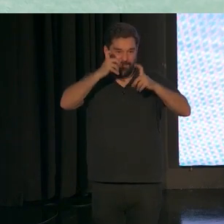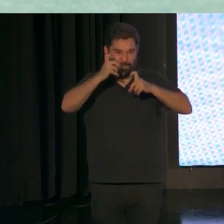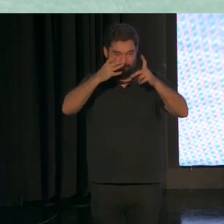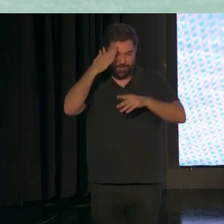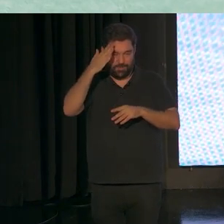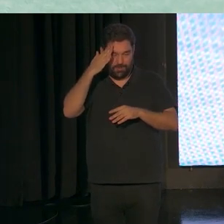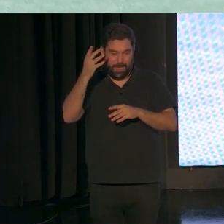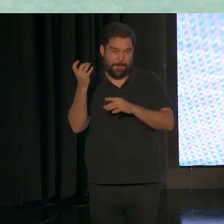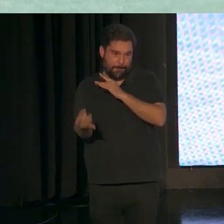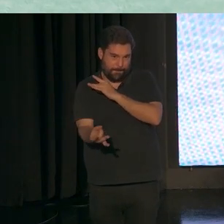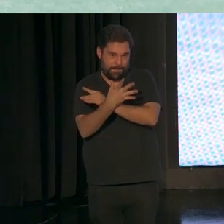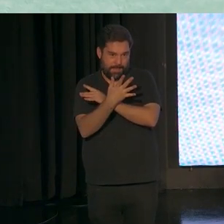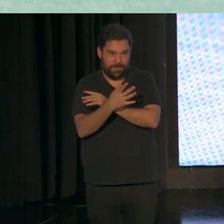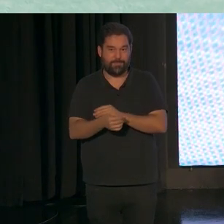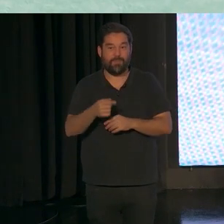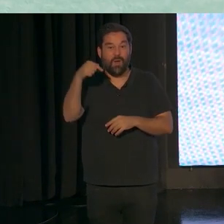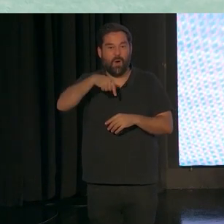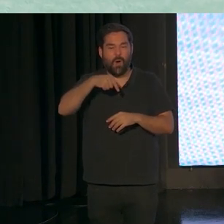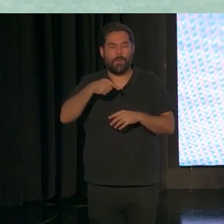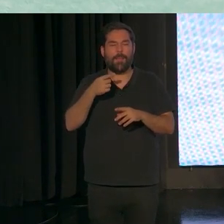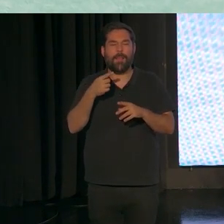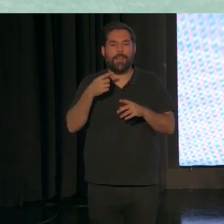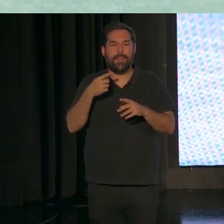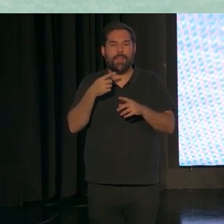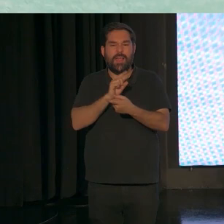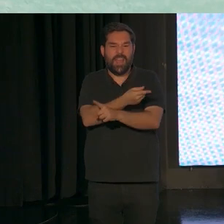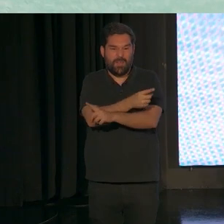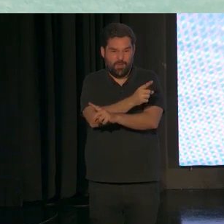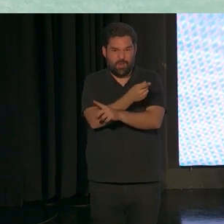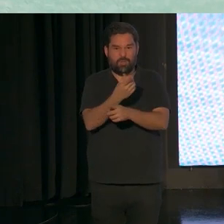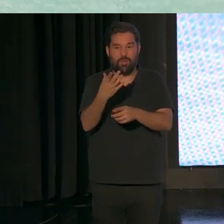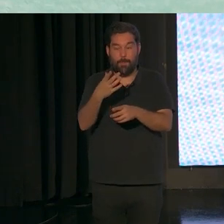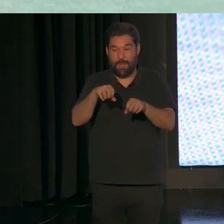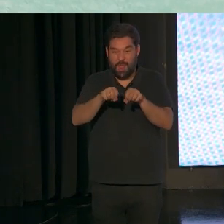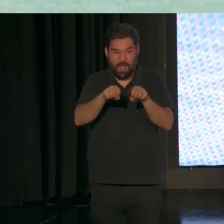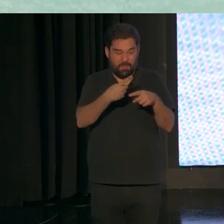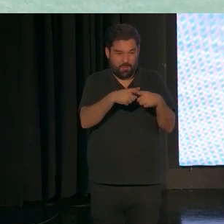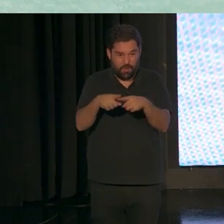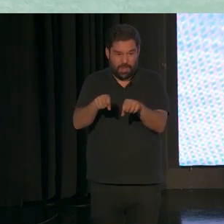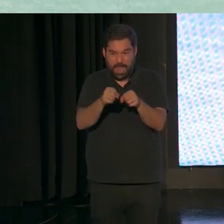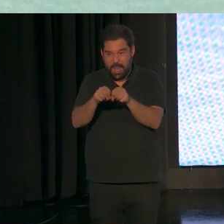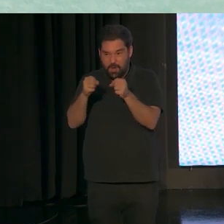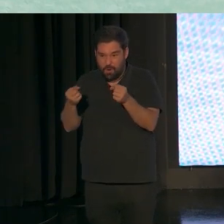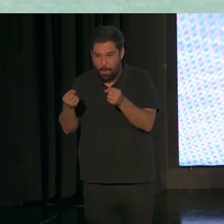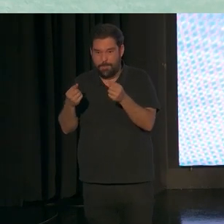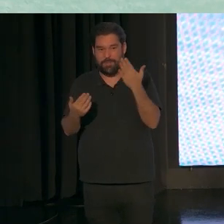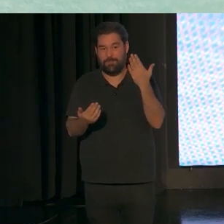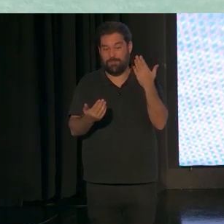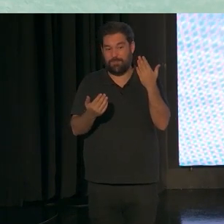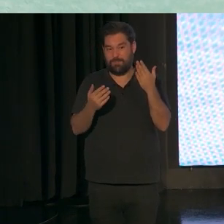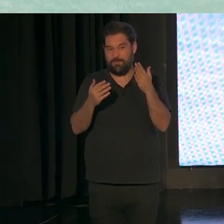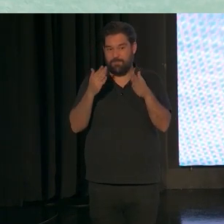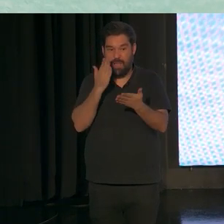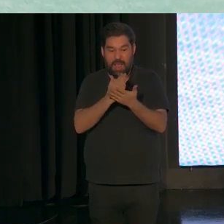Y decía hoy ha venido muy alterado no ha trabajado en clase ha roto un corcho el resto de la mañana ha sido prácticamente igual se ha escapado de